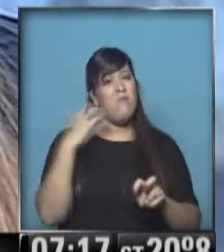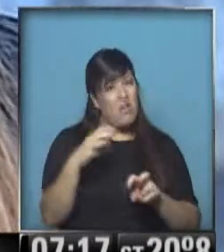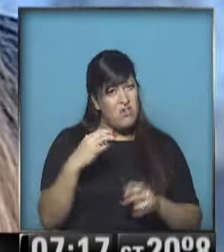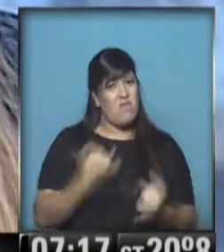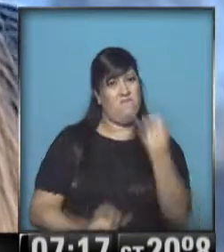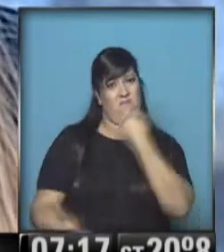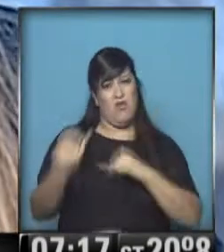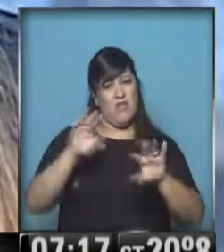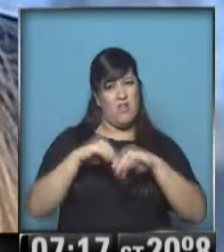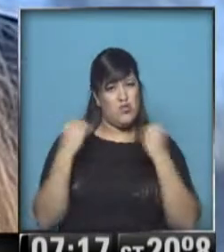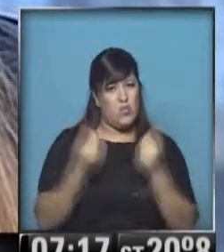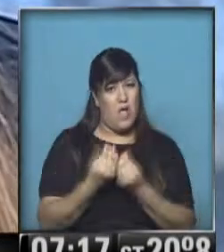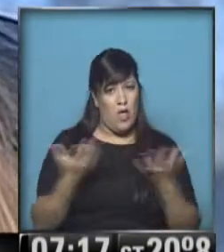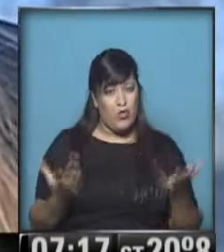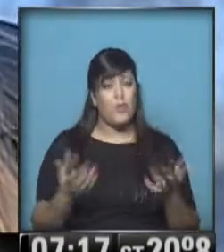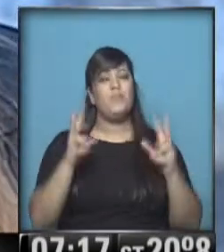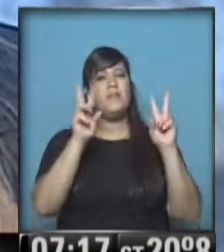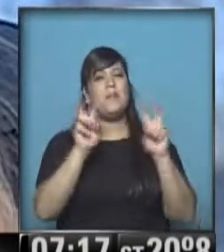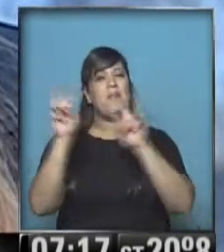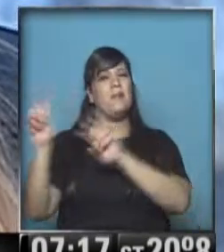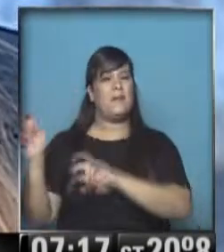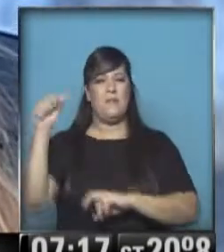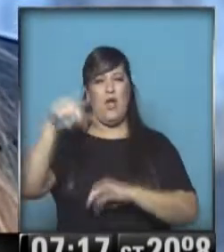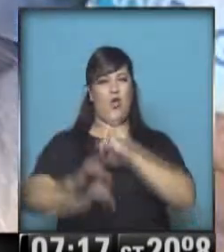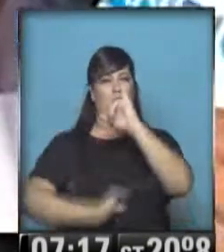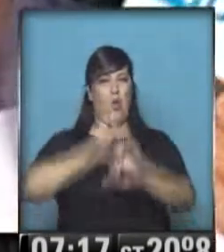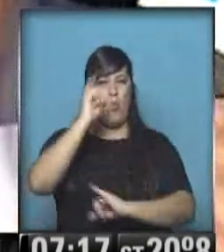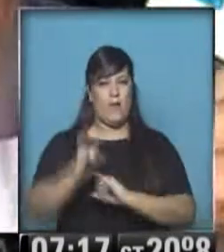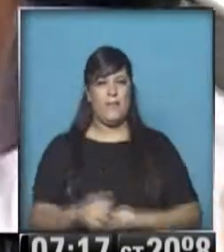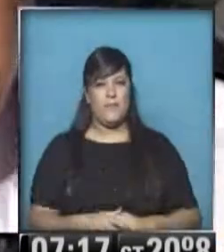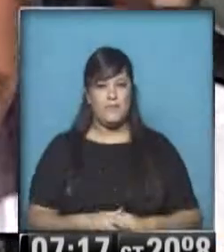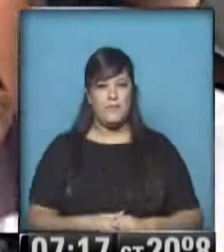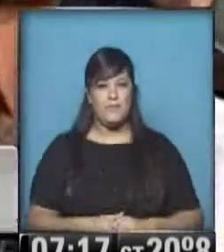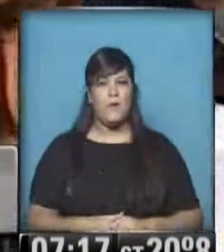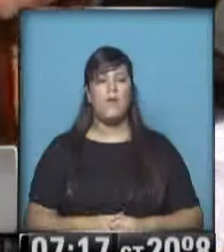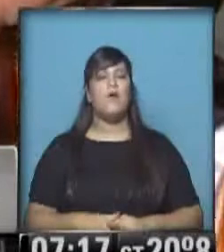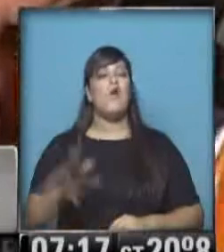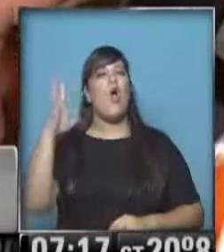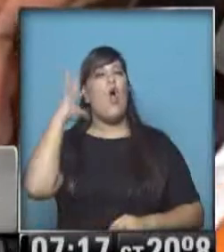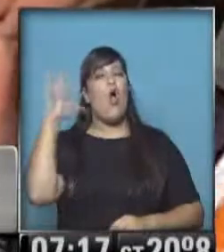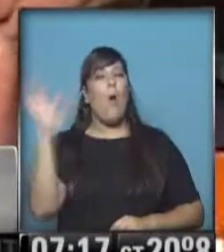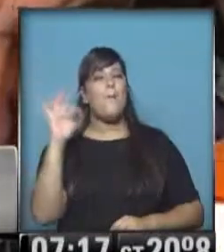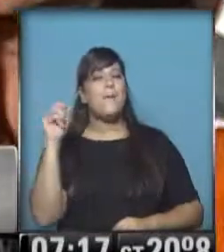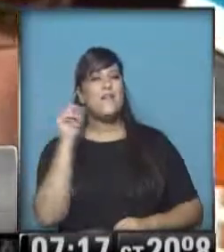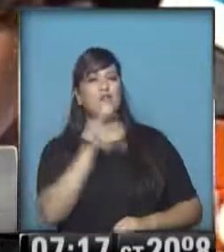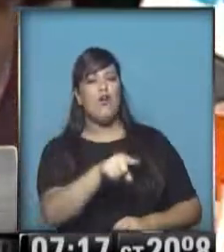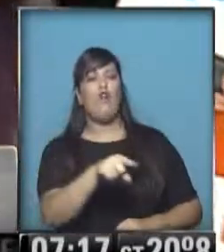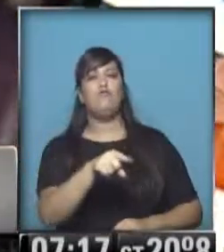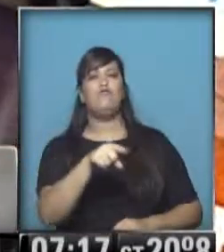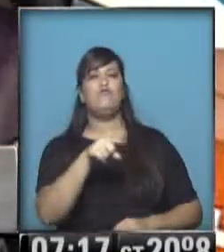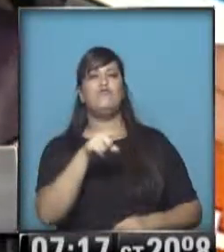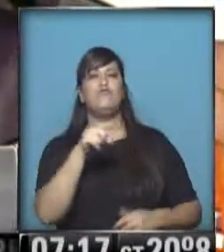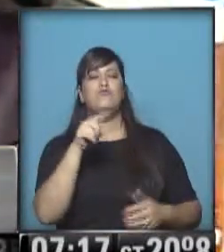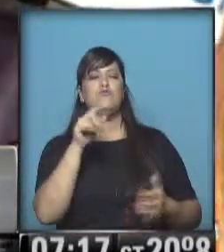de resultado. Bien, los temas de agenda, si les parece bien, los compartimos. Ministro, ¿cuál es su opinión de las opiniones